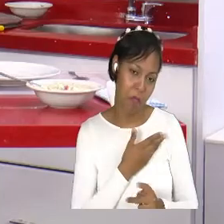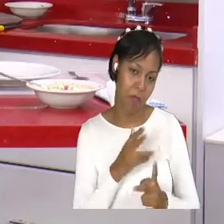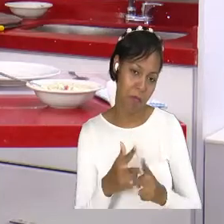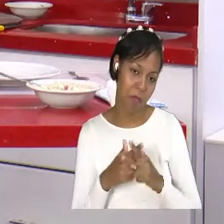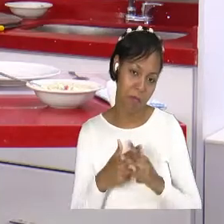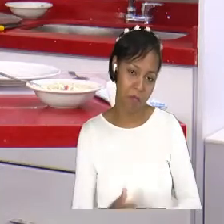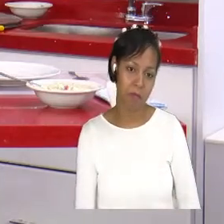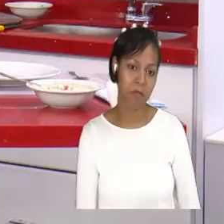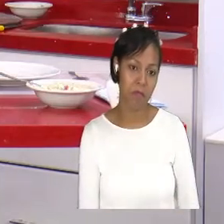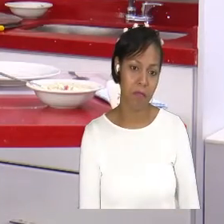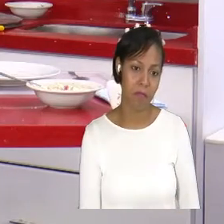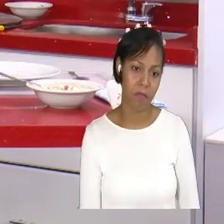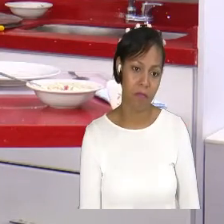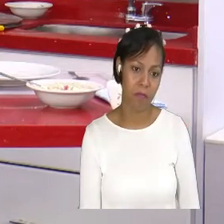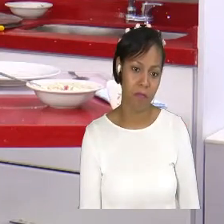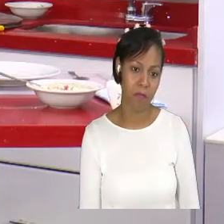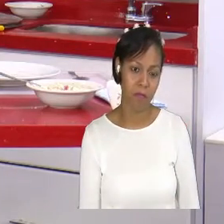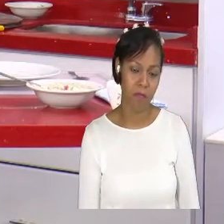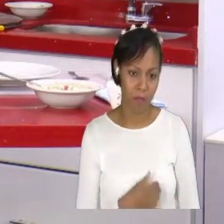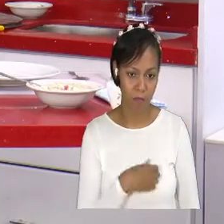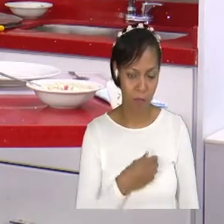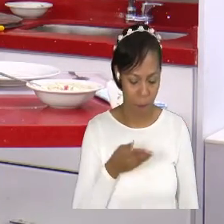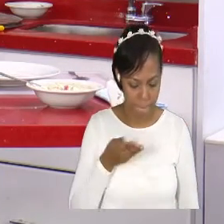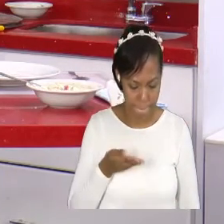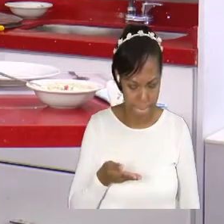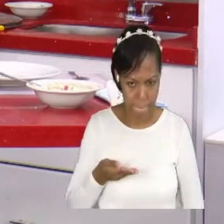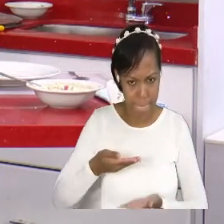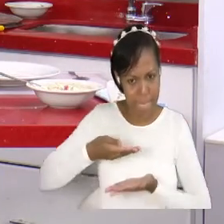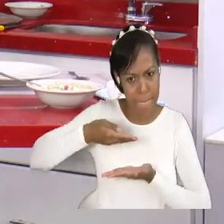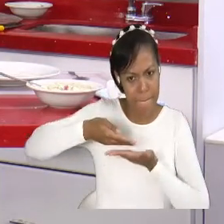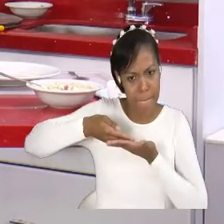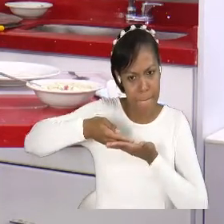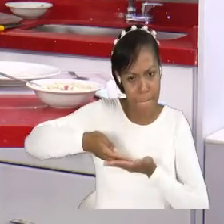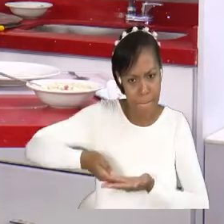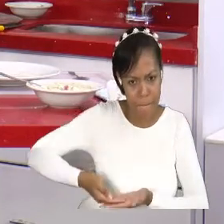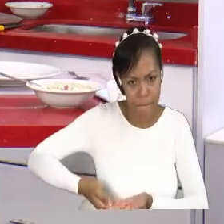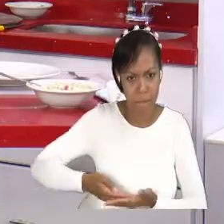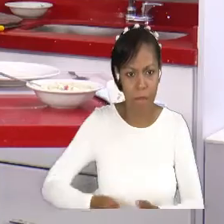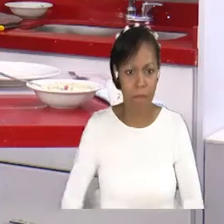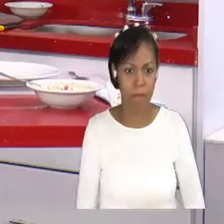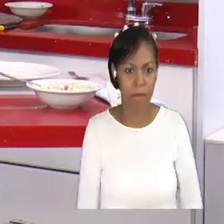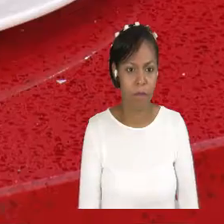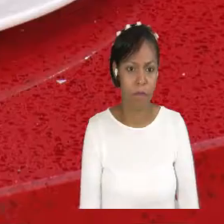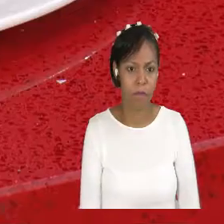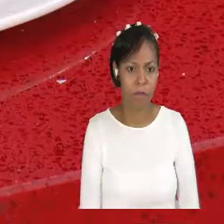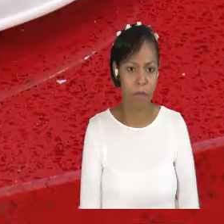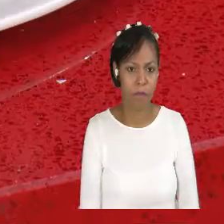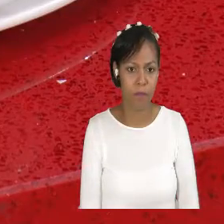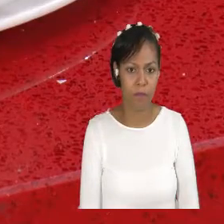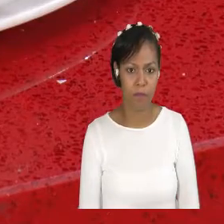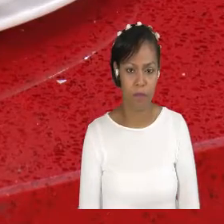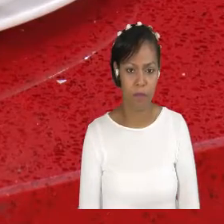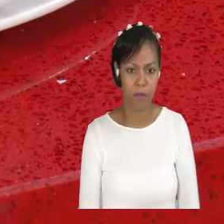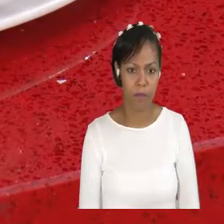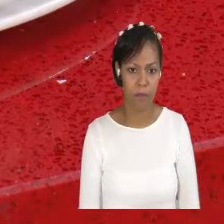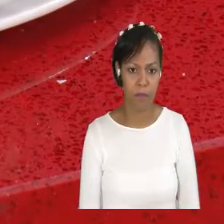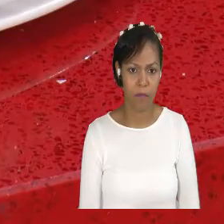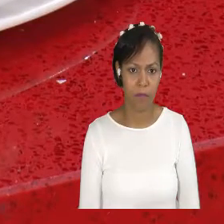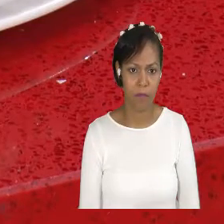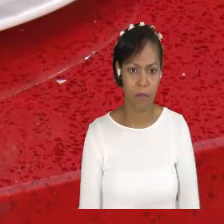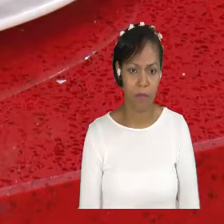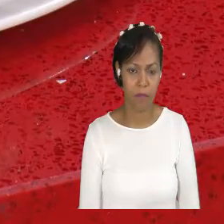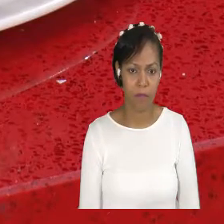es presionar con la cucharita y lo saco. Y sacarlo, ahí se te va a bajar un poquito, porque okay. De pronto el queso crema le